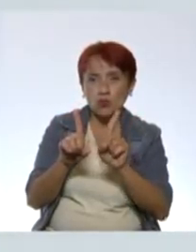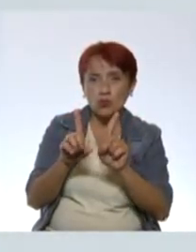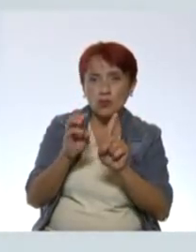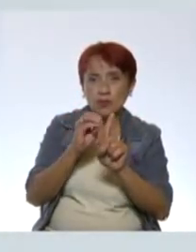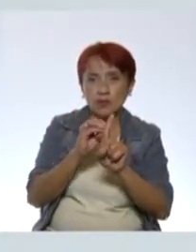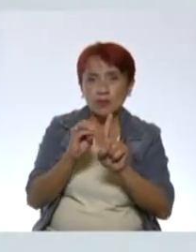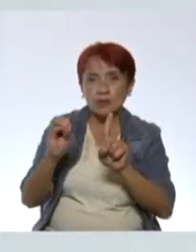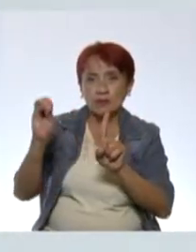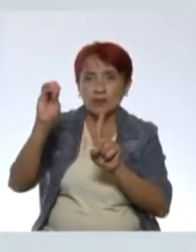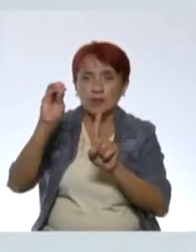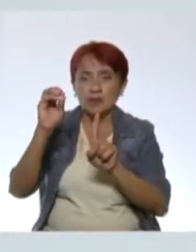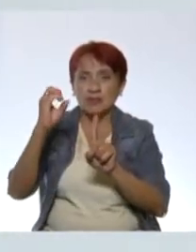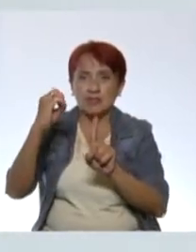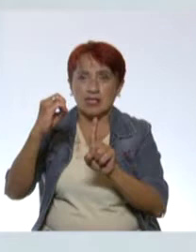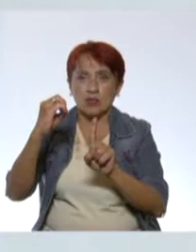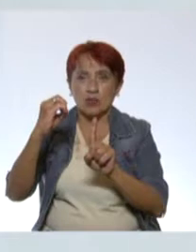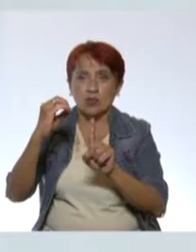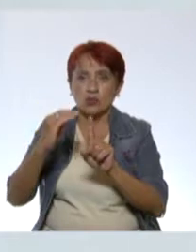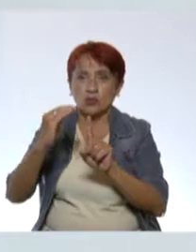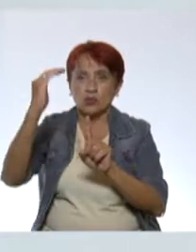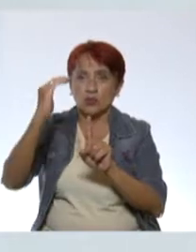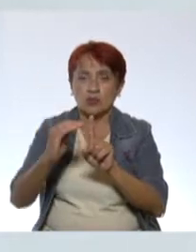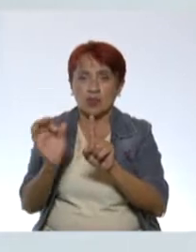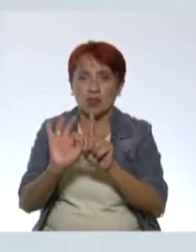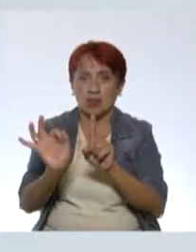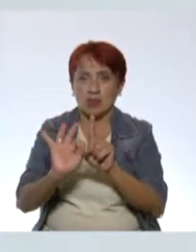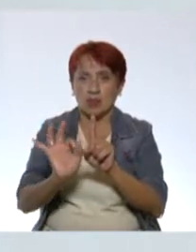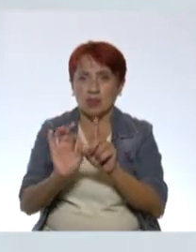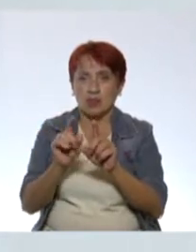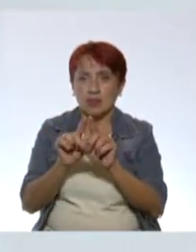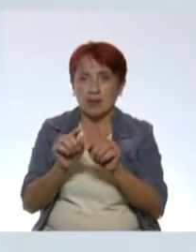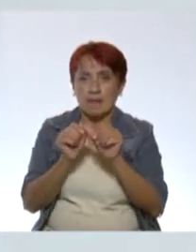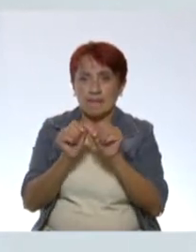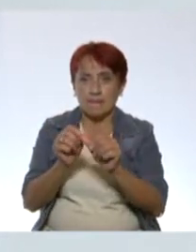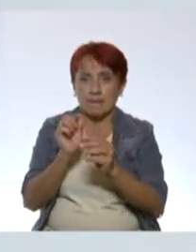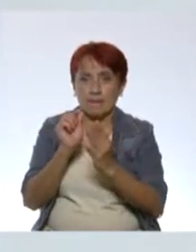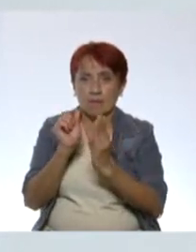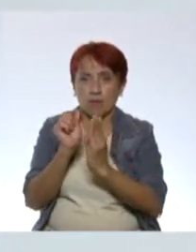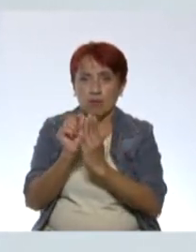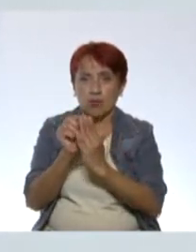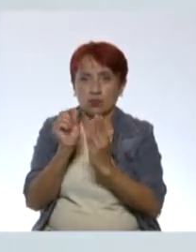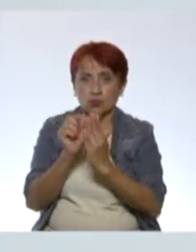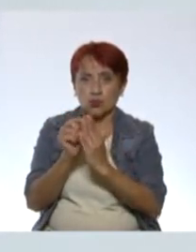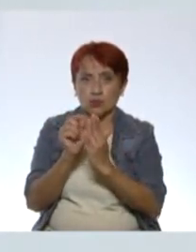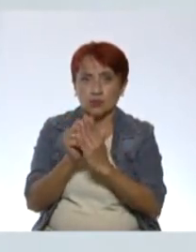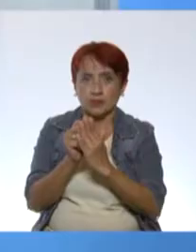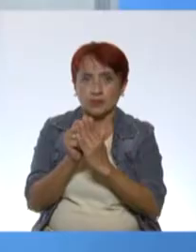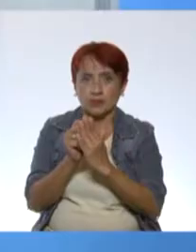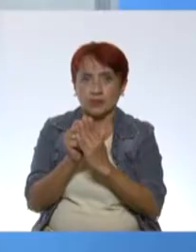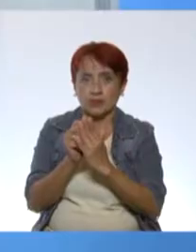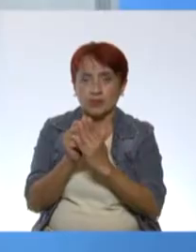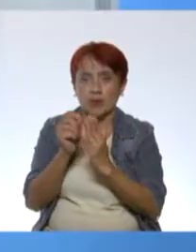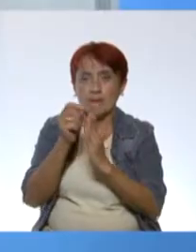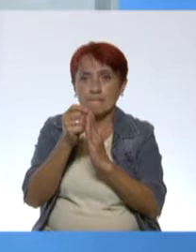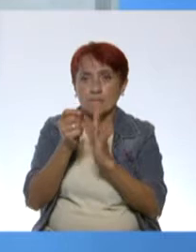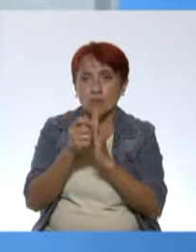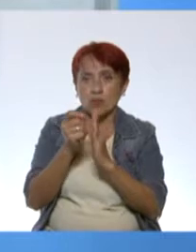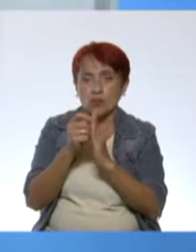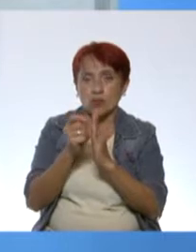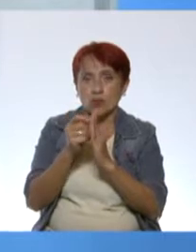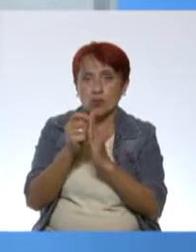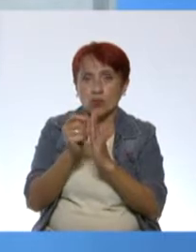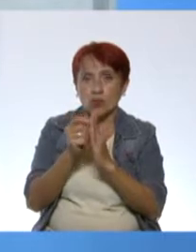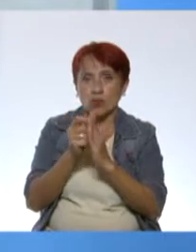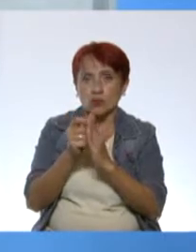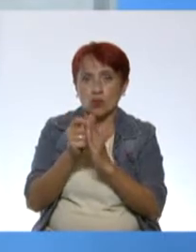1 a 0, así que ni sube ni baja, sino que se queda en ese punto. Y ese sería mi punto